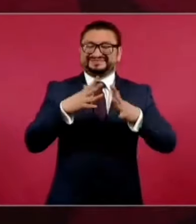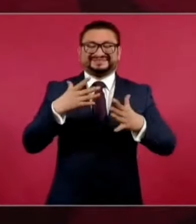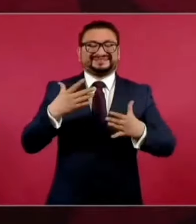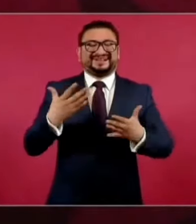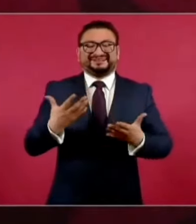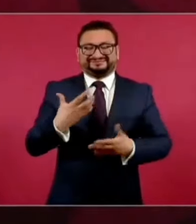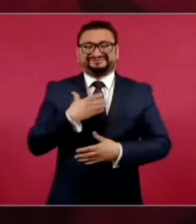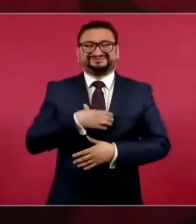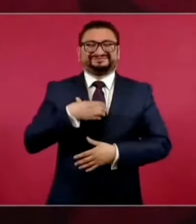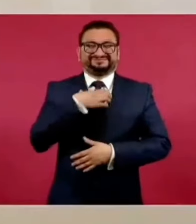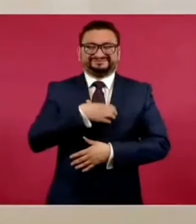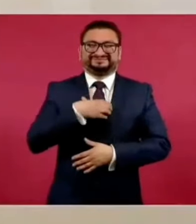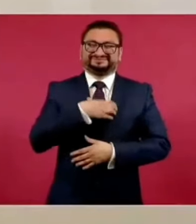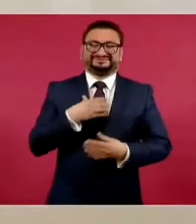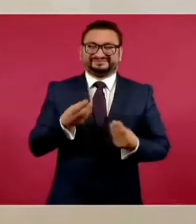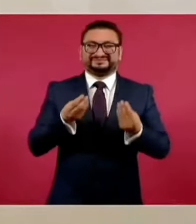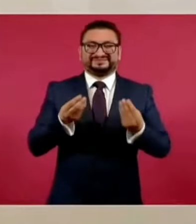y